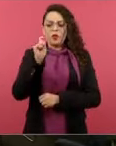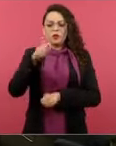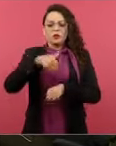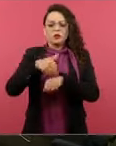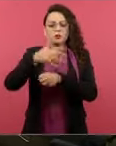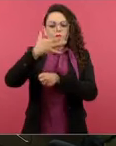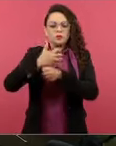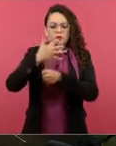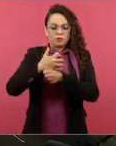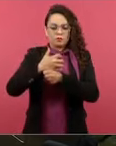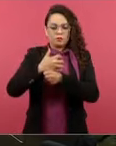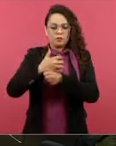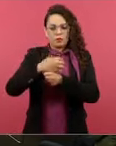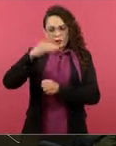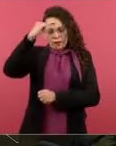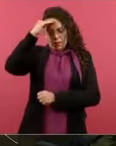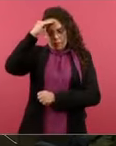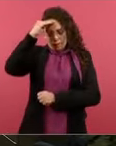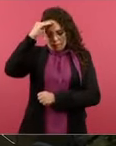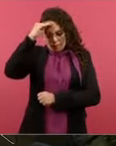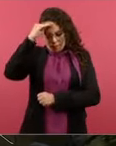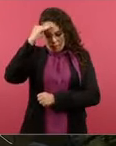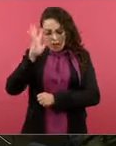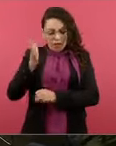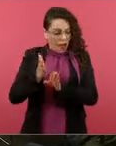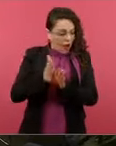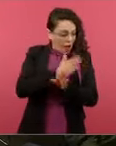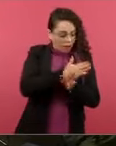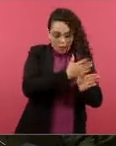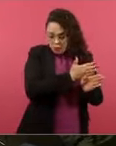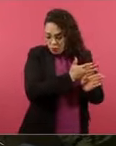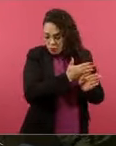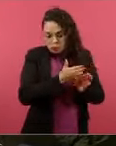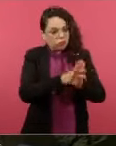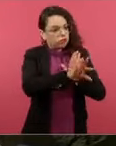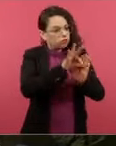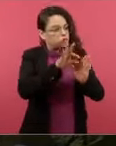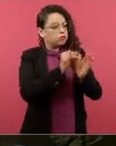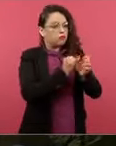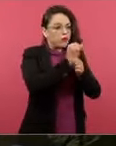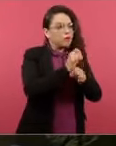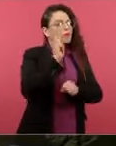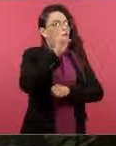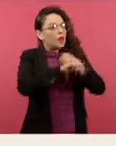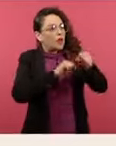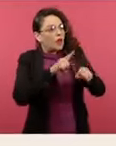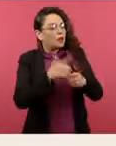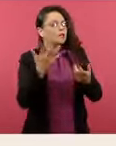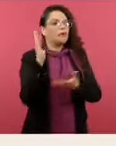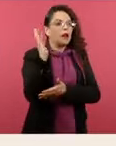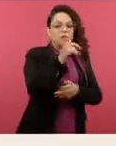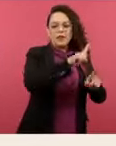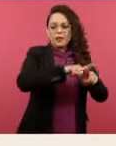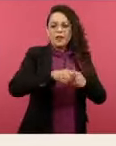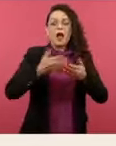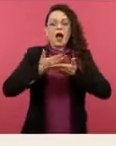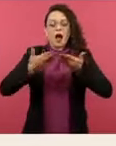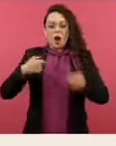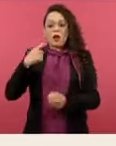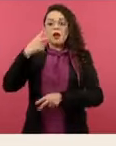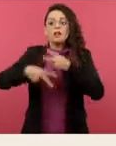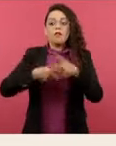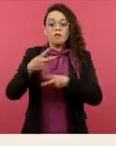llama reflexionamos el camino andado. ¿Qué va a suceder aquí? Nuestras niñas y niños van a evaluar cuáles son las habilidades